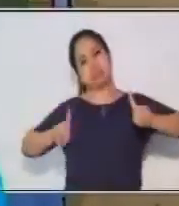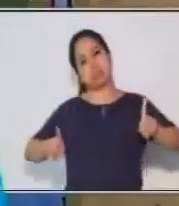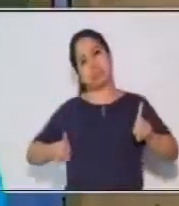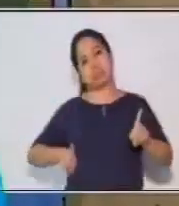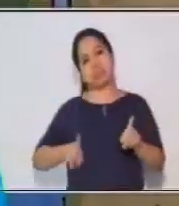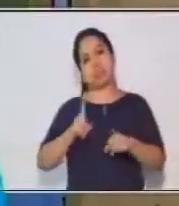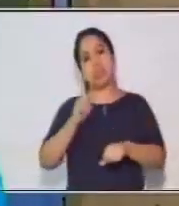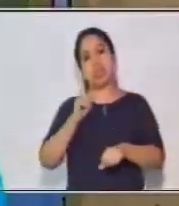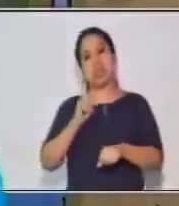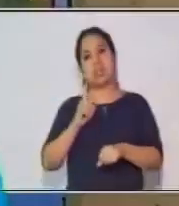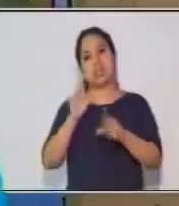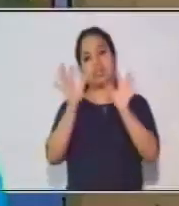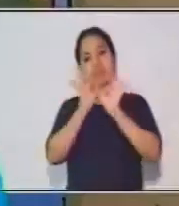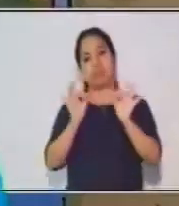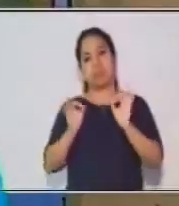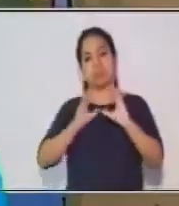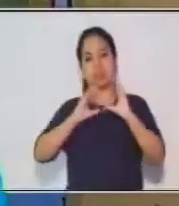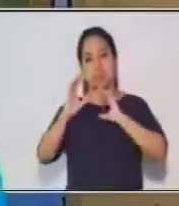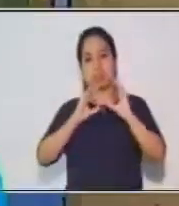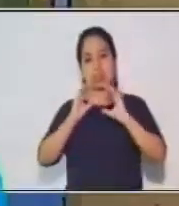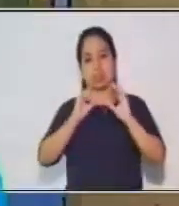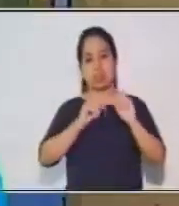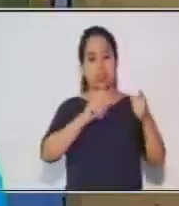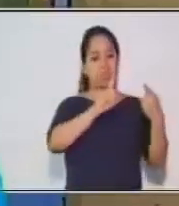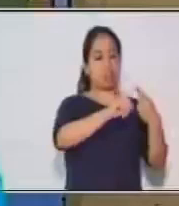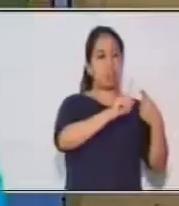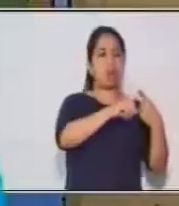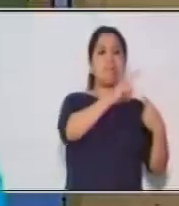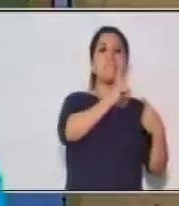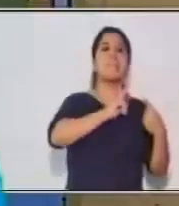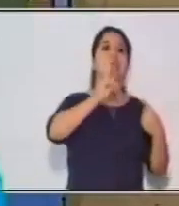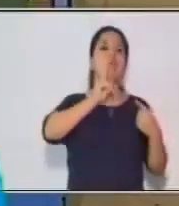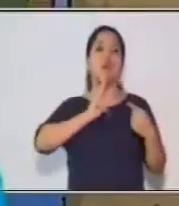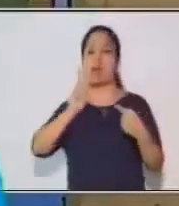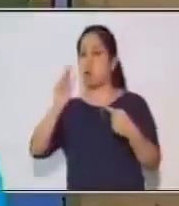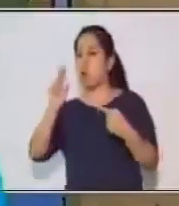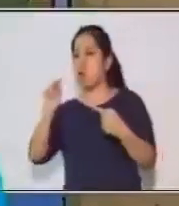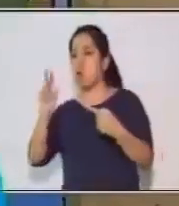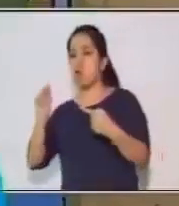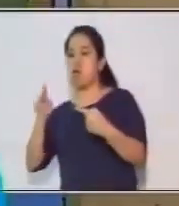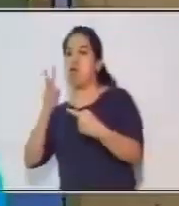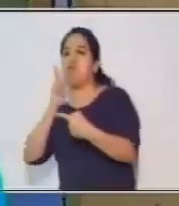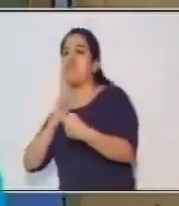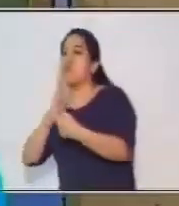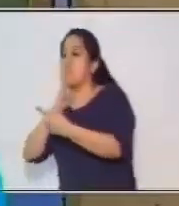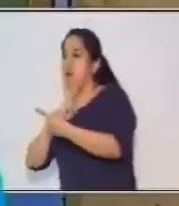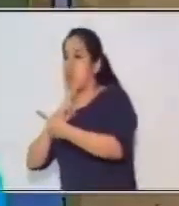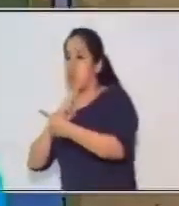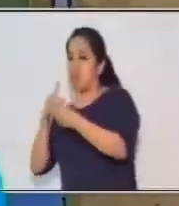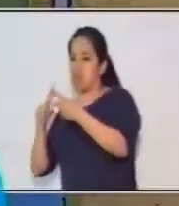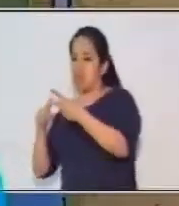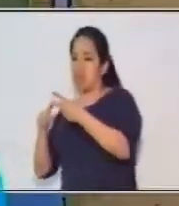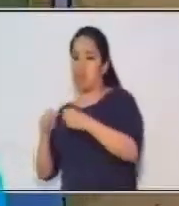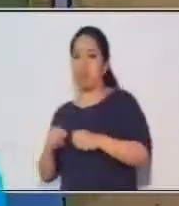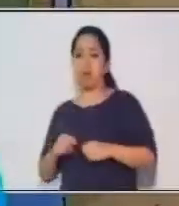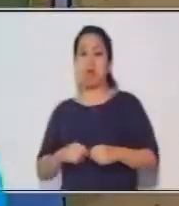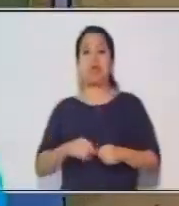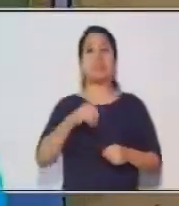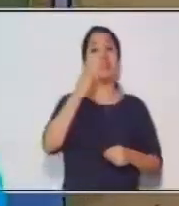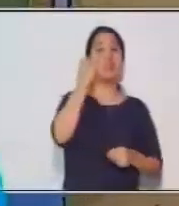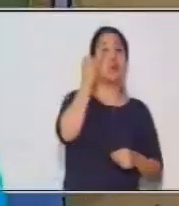comunicación, ya sea verbal o no verbal, y si son no verbales, si son íconos